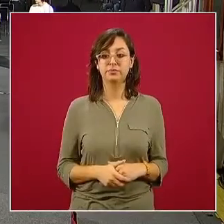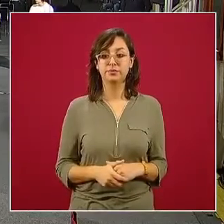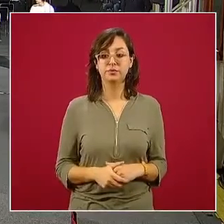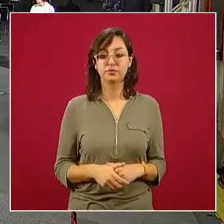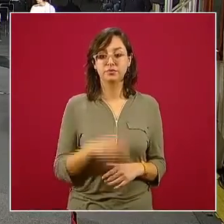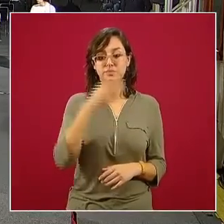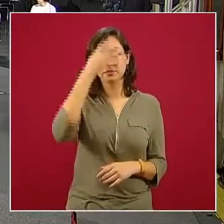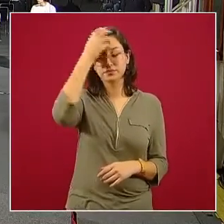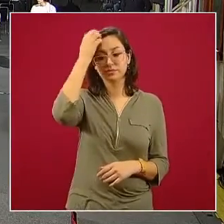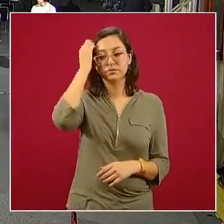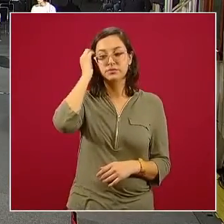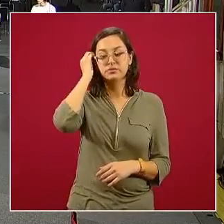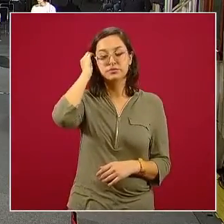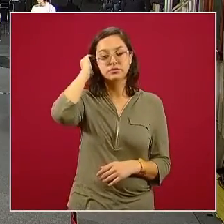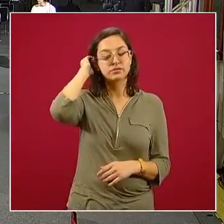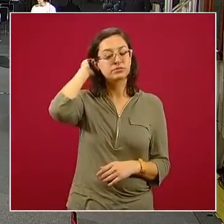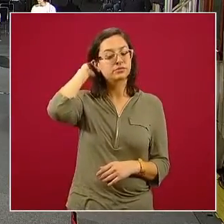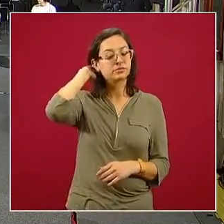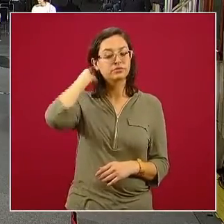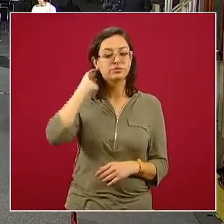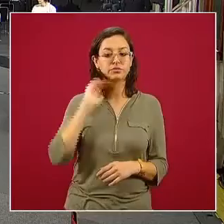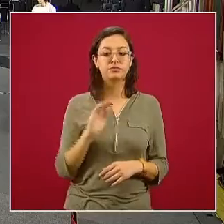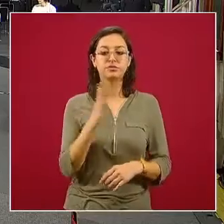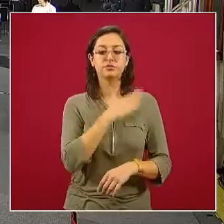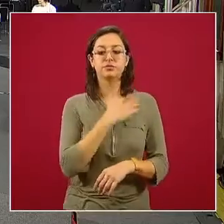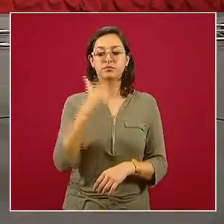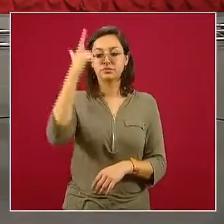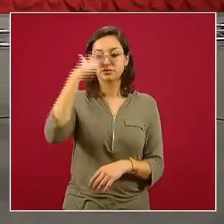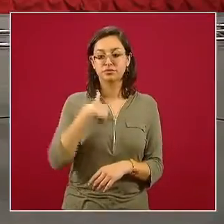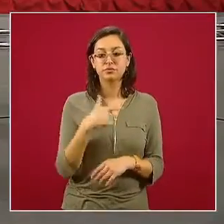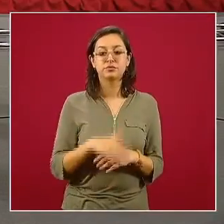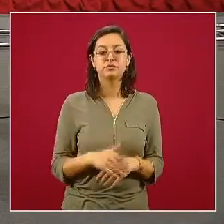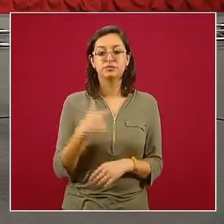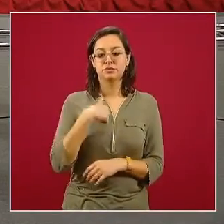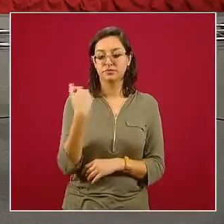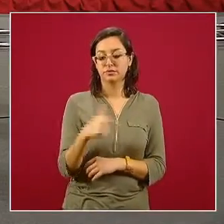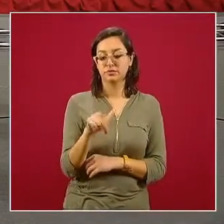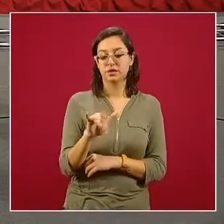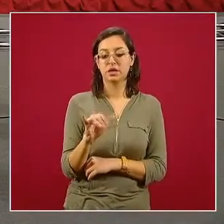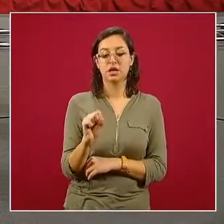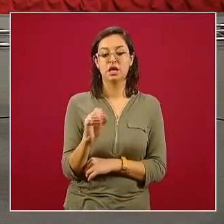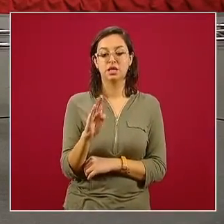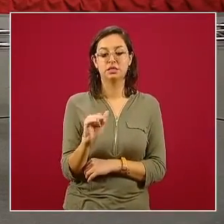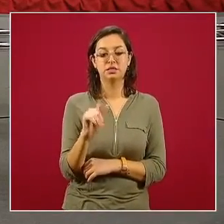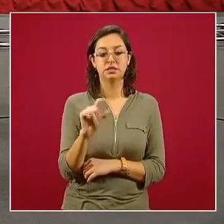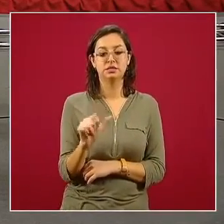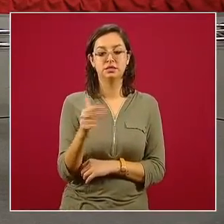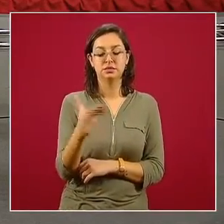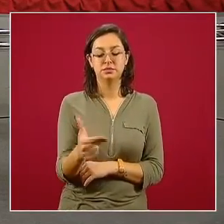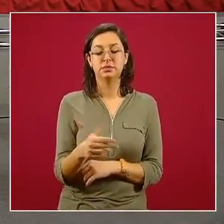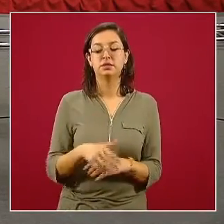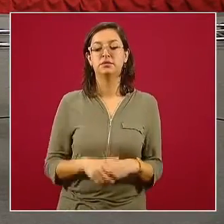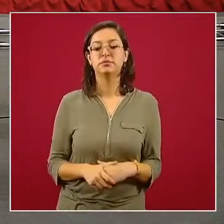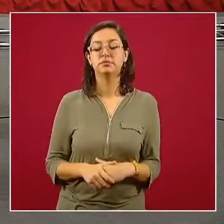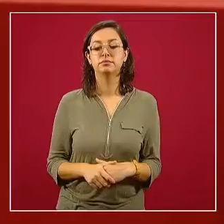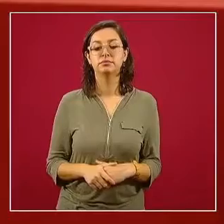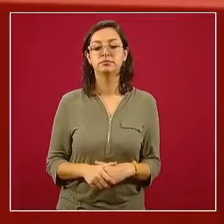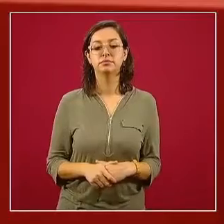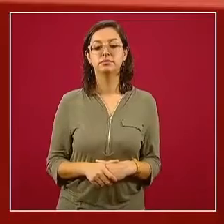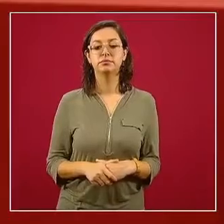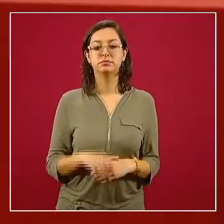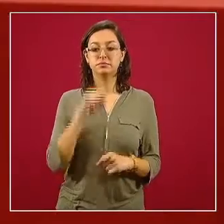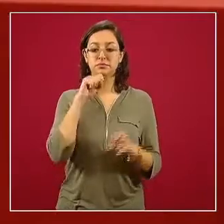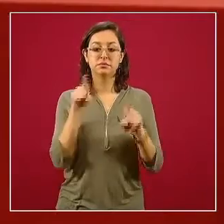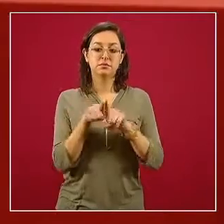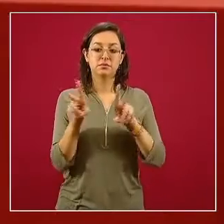Nos quedan 4 minutos. Ok. Buenas noches a todas y a todos. Lisbeth Álvarez, reportera del diario Basta, del Grupo Cantón. Pues en esta misma línea